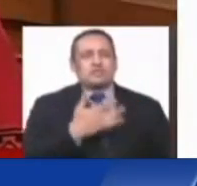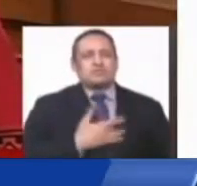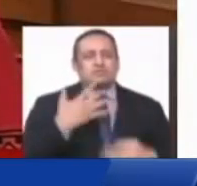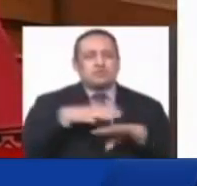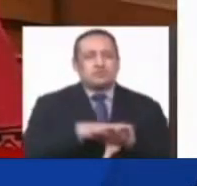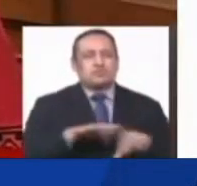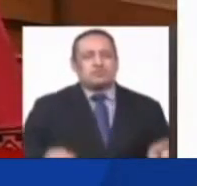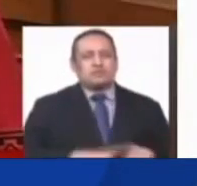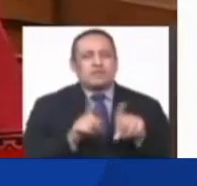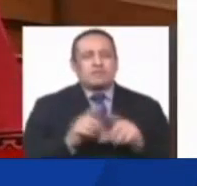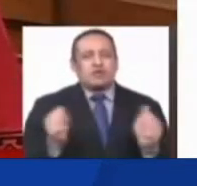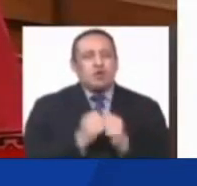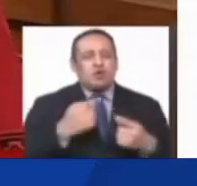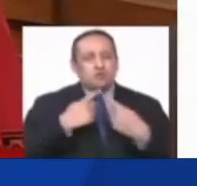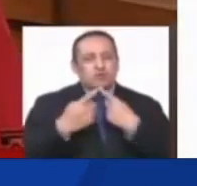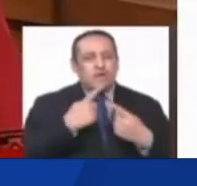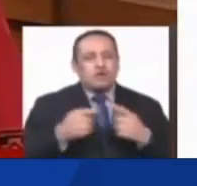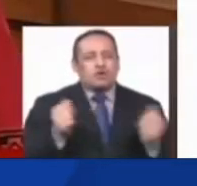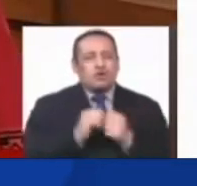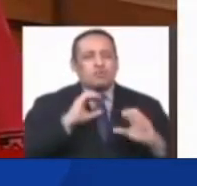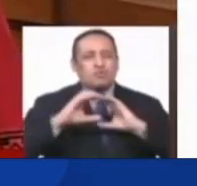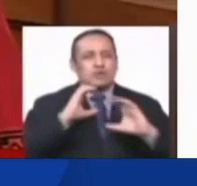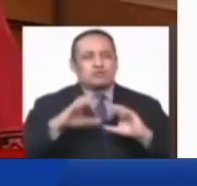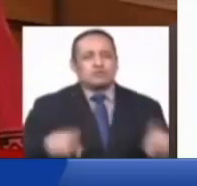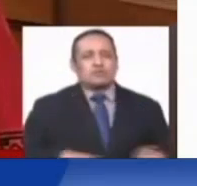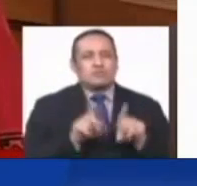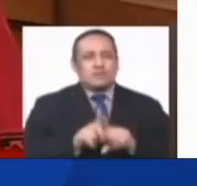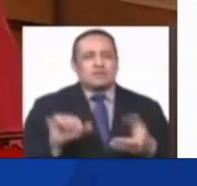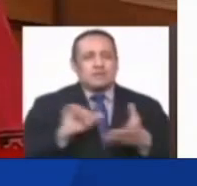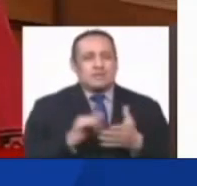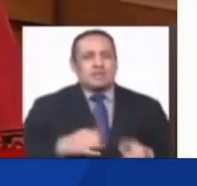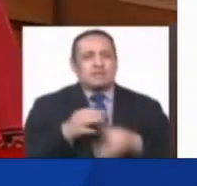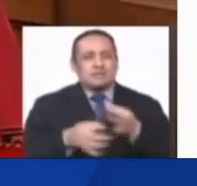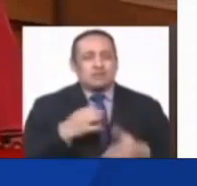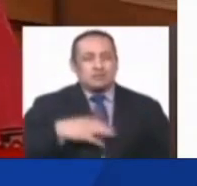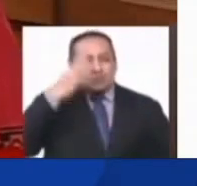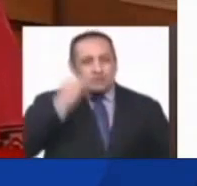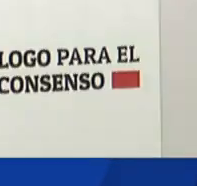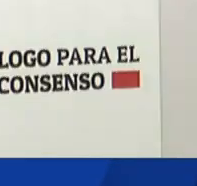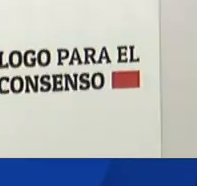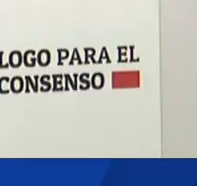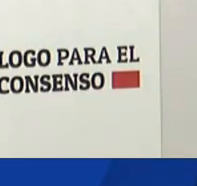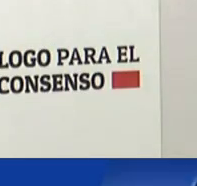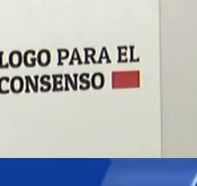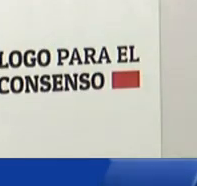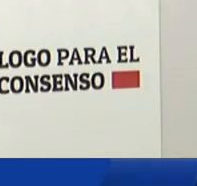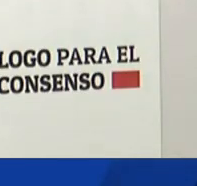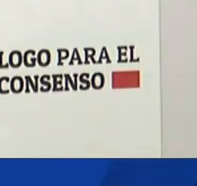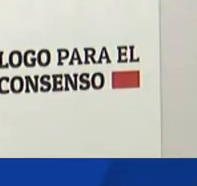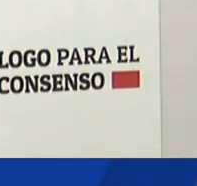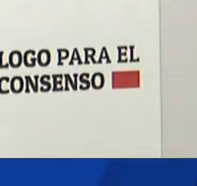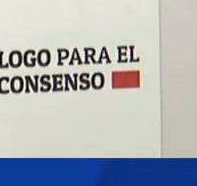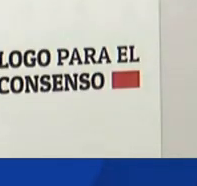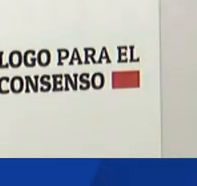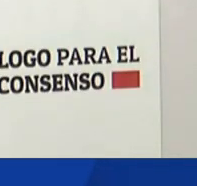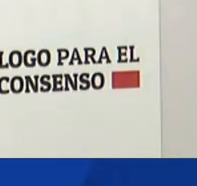deben pronunciarse sobre situaciones que amenazan el orden constitucional.